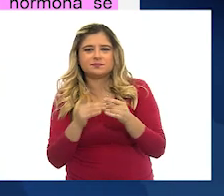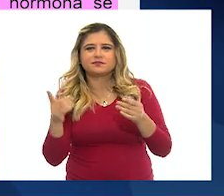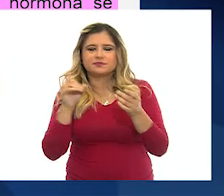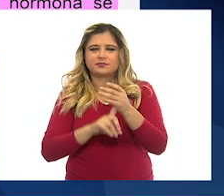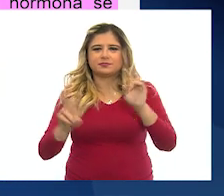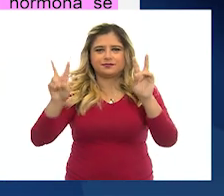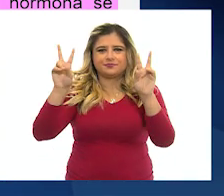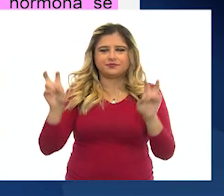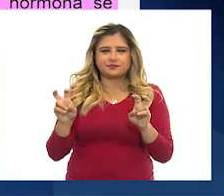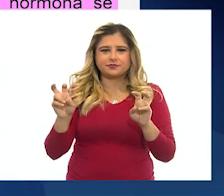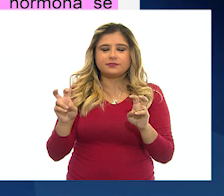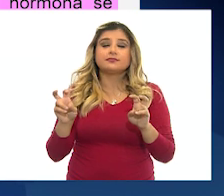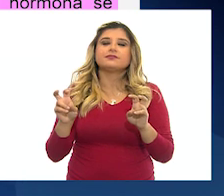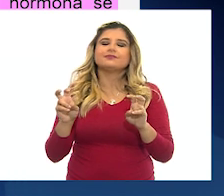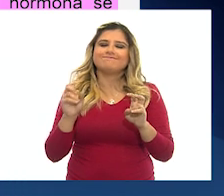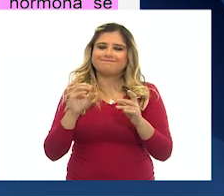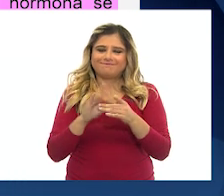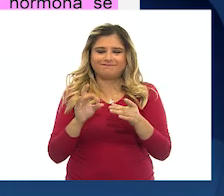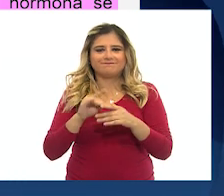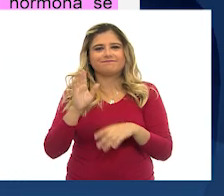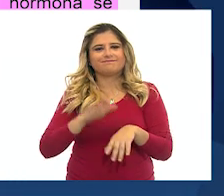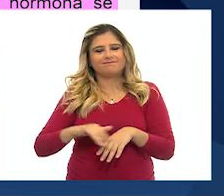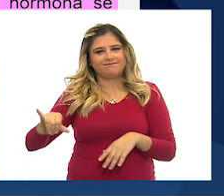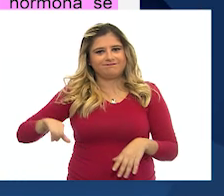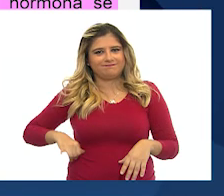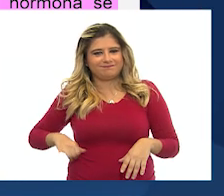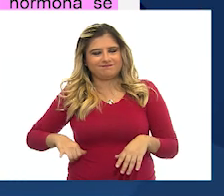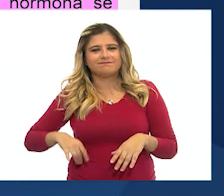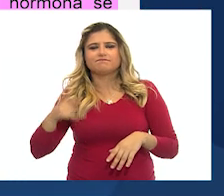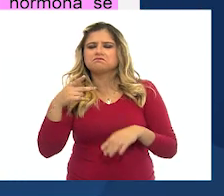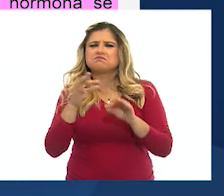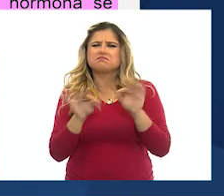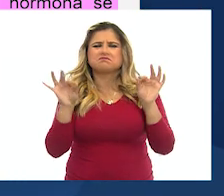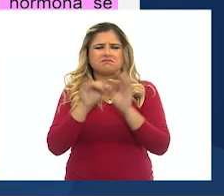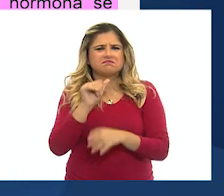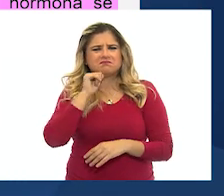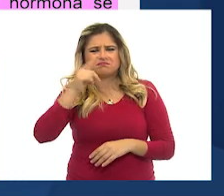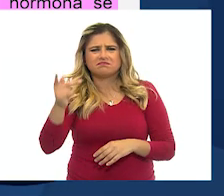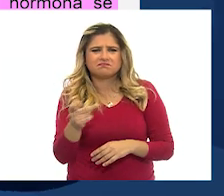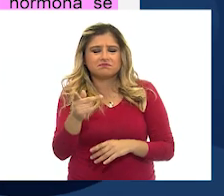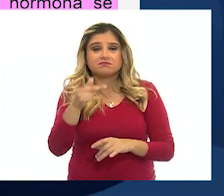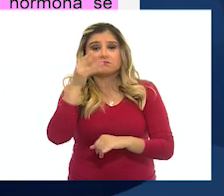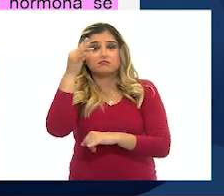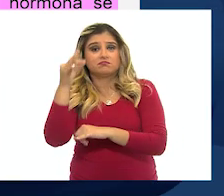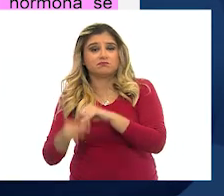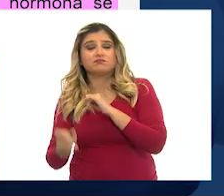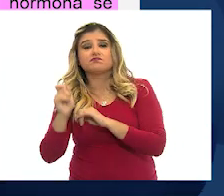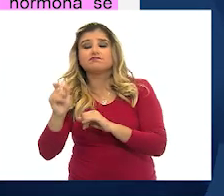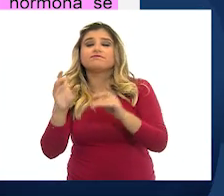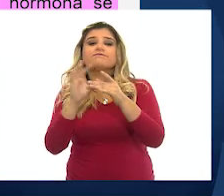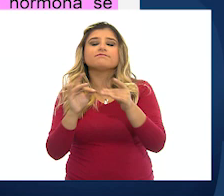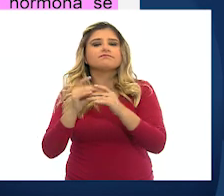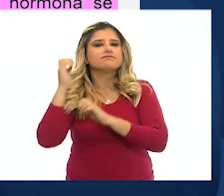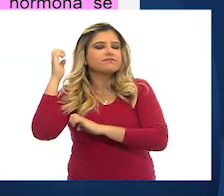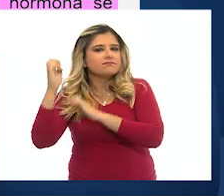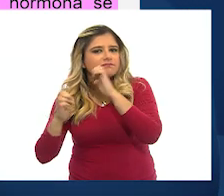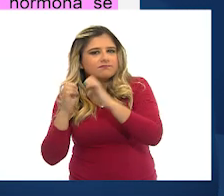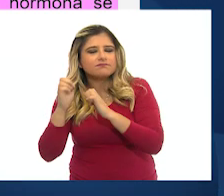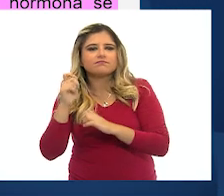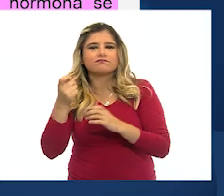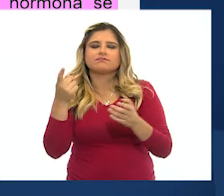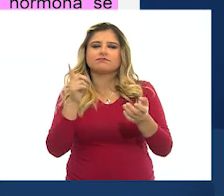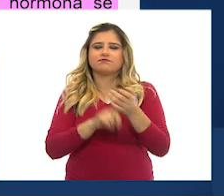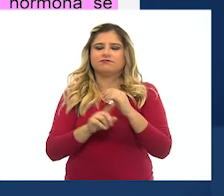título. En cambio, explica muchas cosas interesantes, pero irrelevantes para la pregunta y finalmente concluye con una simple exposición del